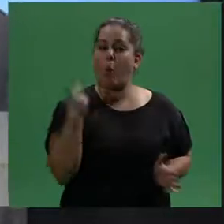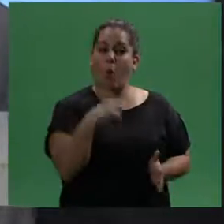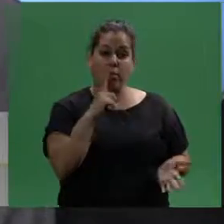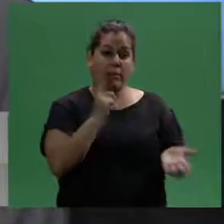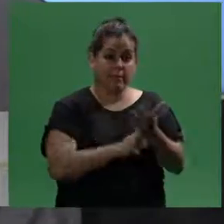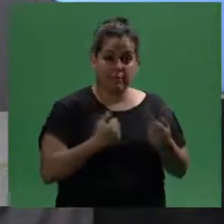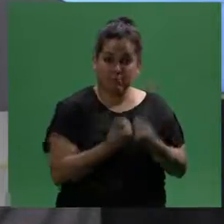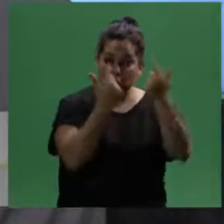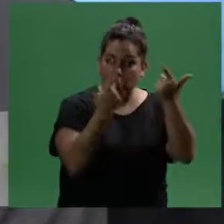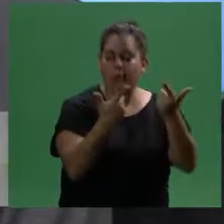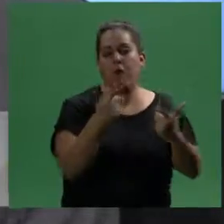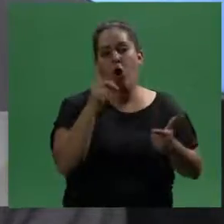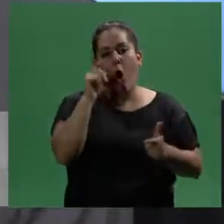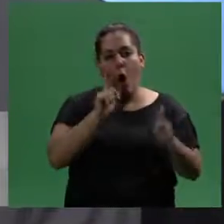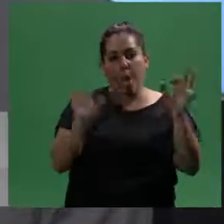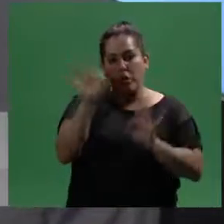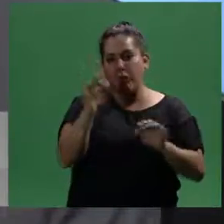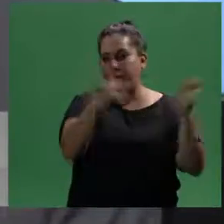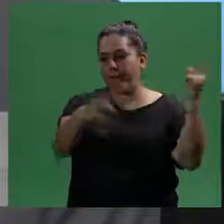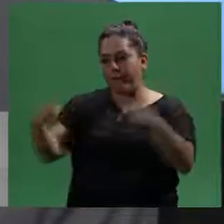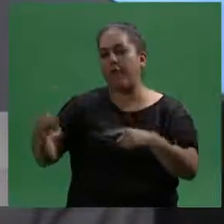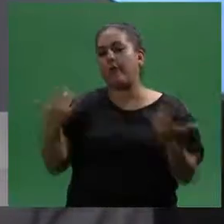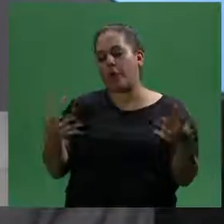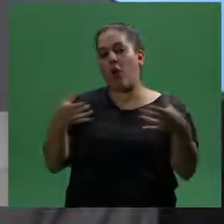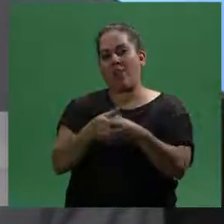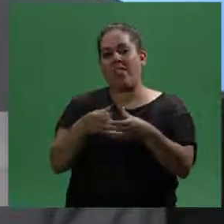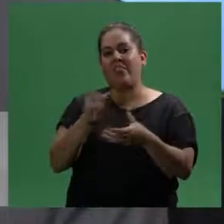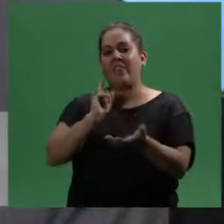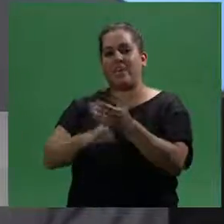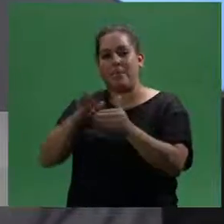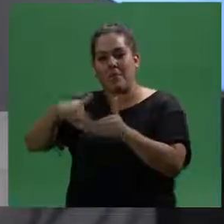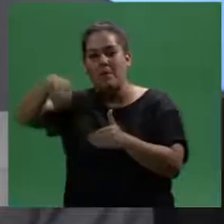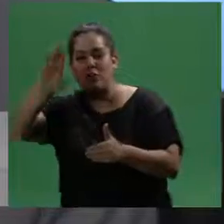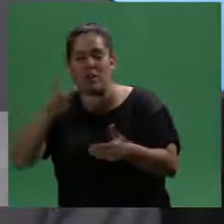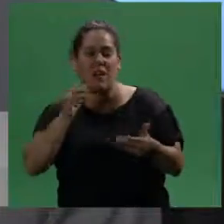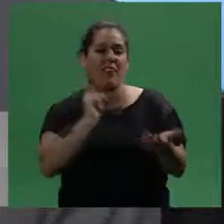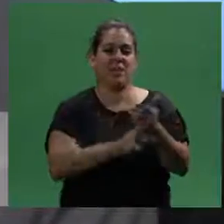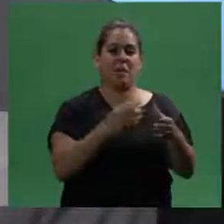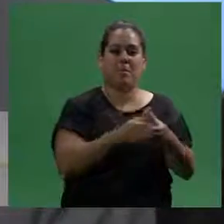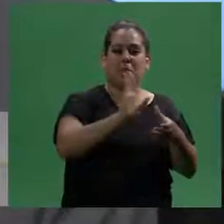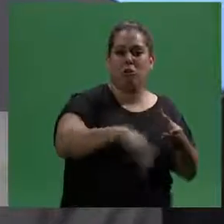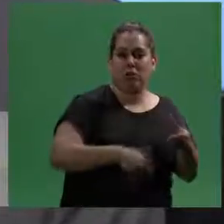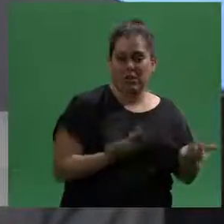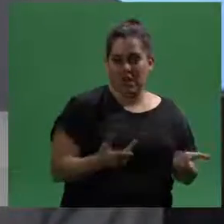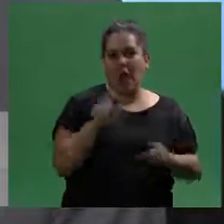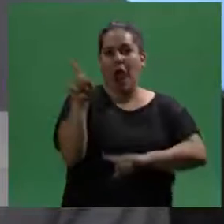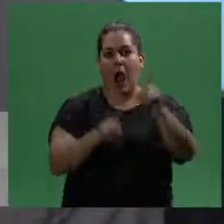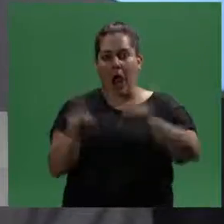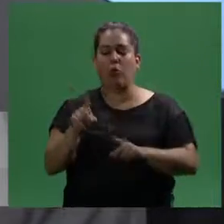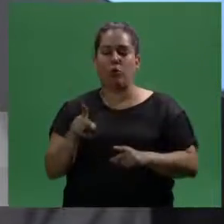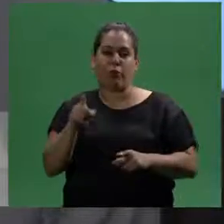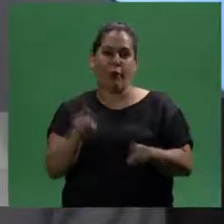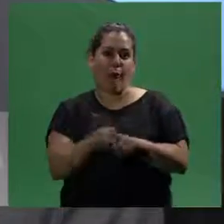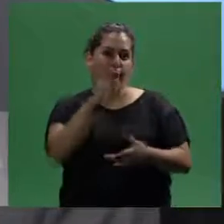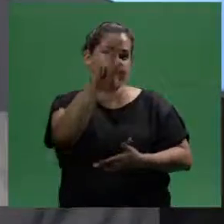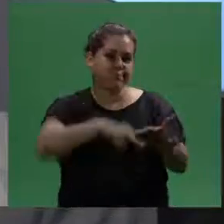un dictamen único. Cuando esto no es posible, hay distintas miradas, bueno, hay dictámenes de mayoría, dictámenes de minoría. Esos